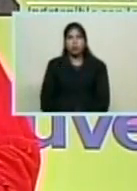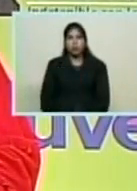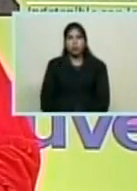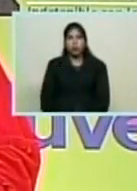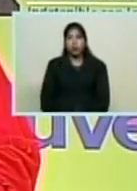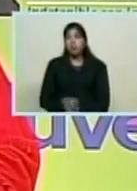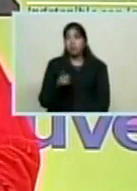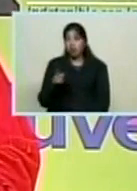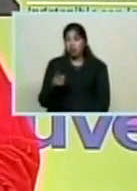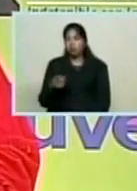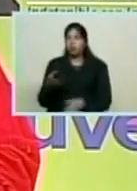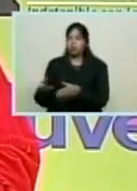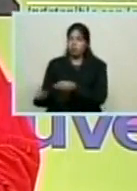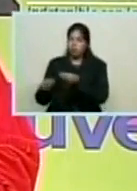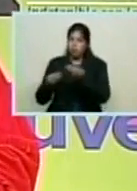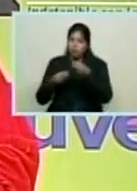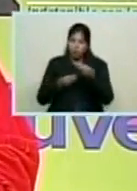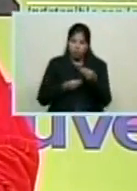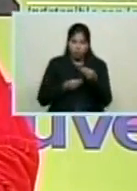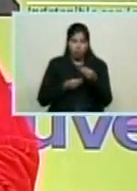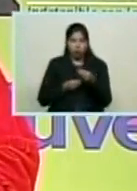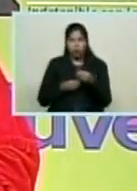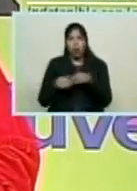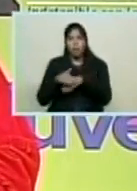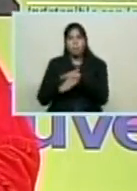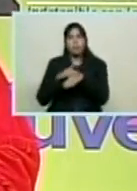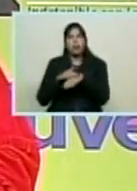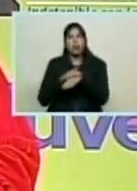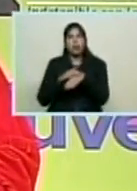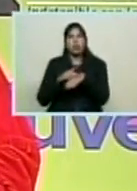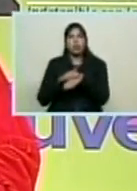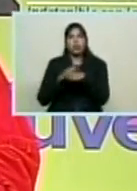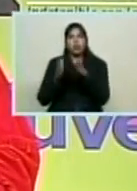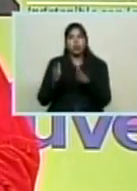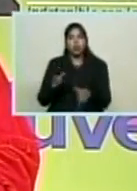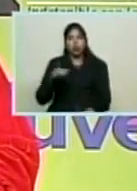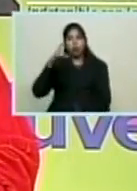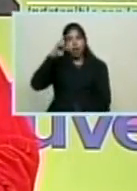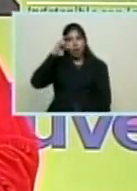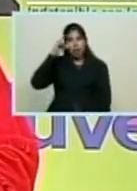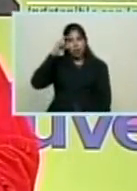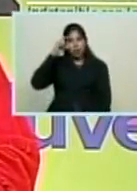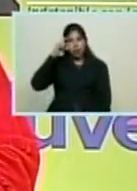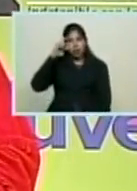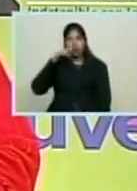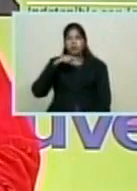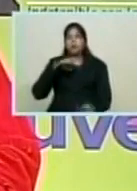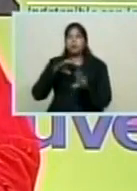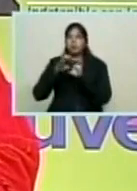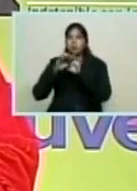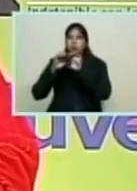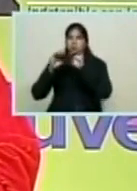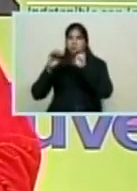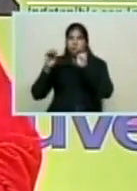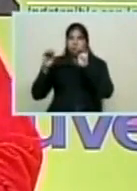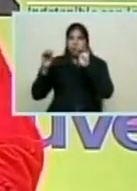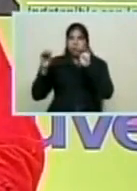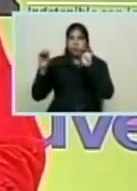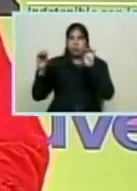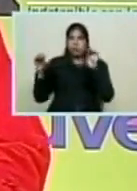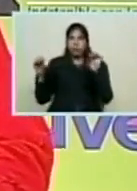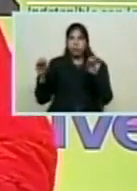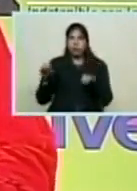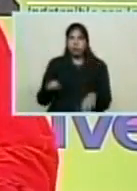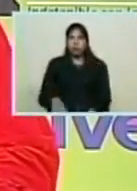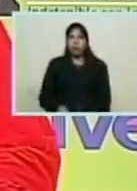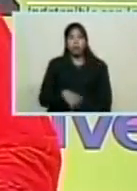y esa propuesta me ha sido trasladada por el ministro Elías Jagua Milano,